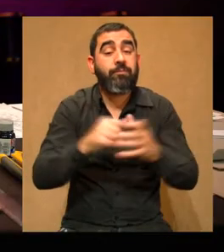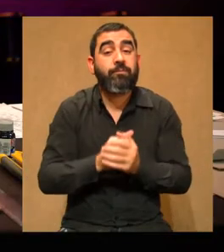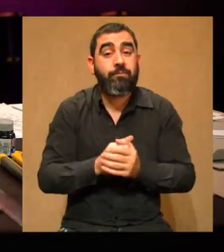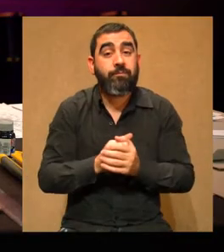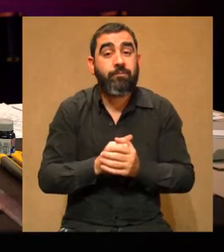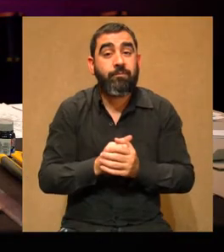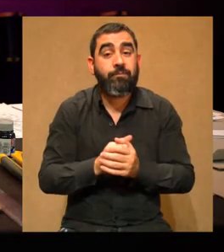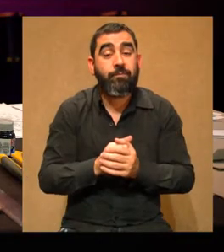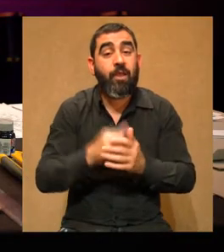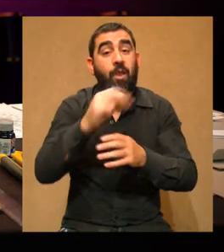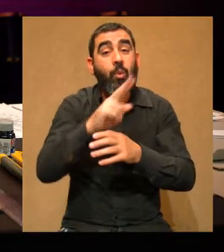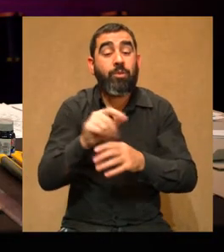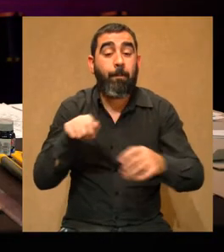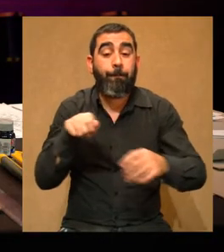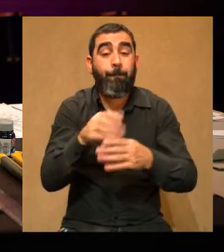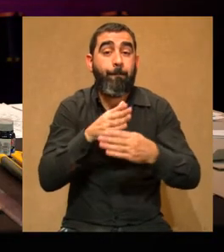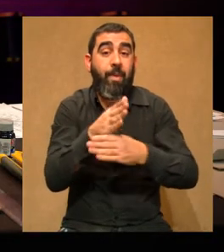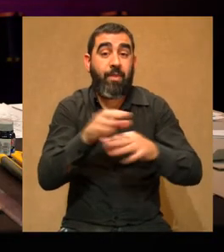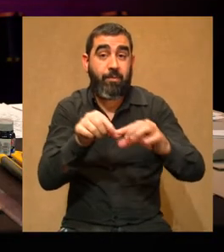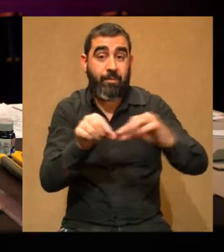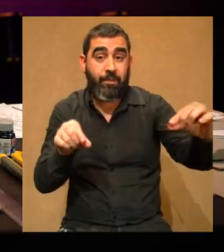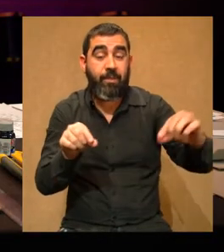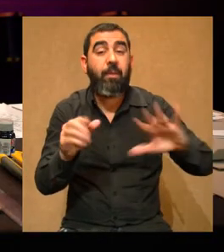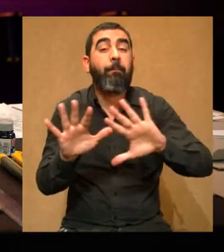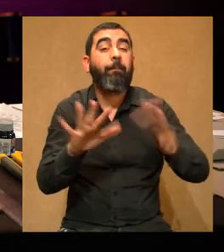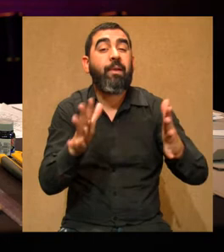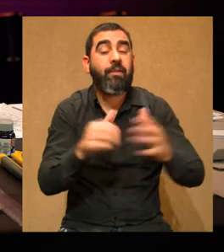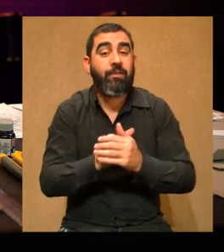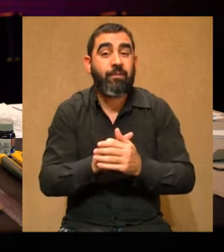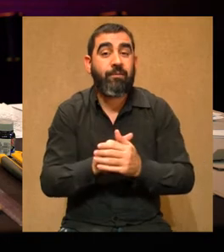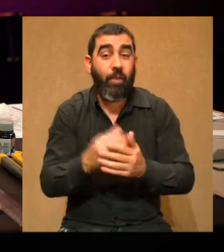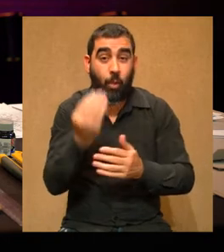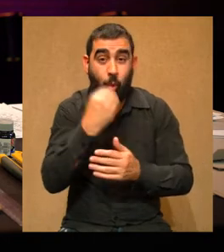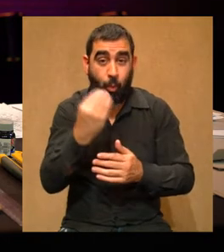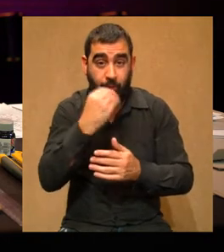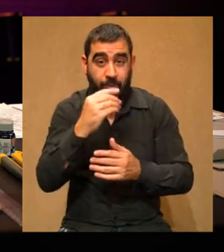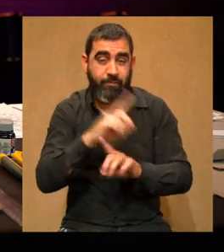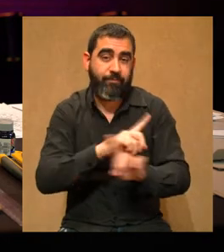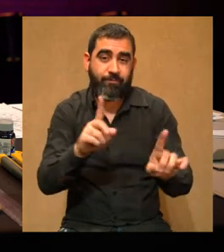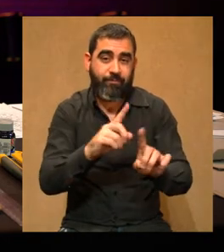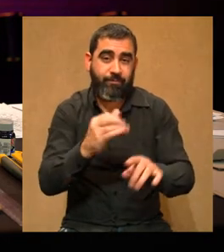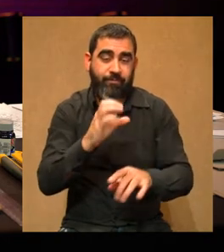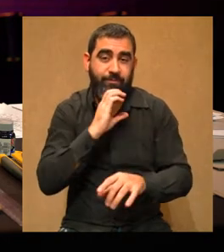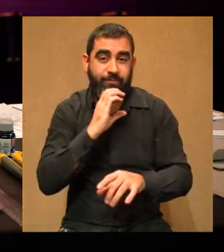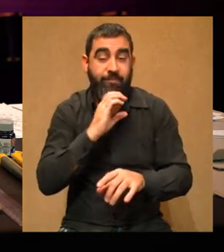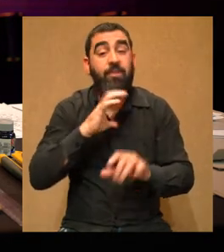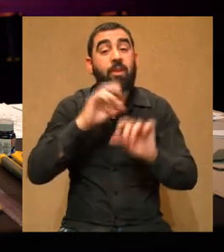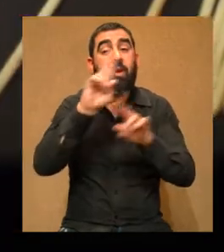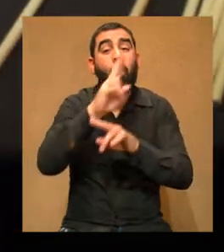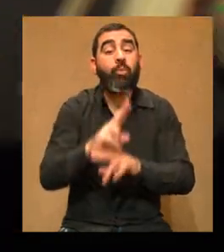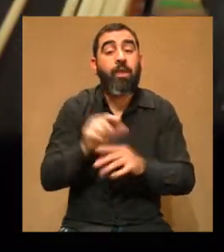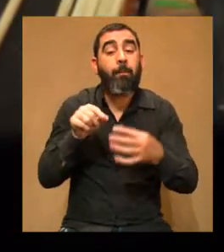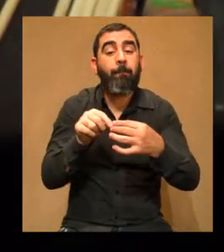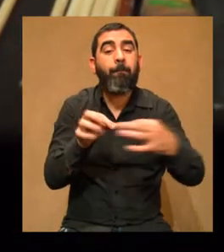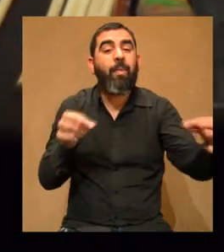que vamos a utilizar los palitos de roxette para que no ahora comemos claro entonces ahora vamos a usar